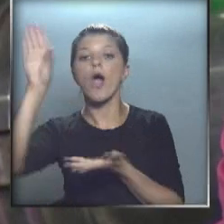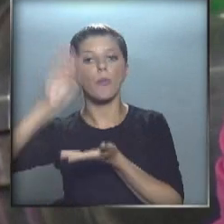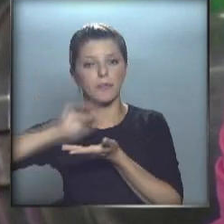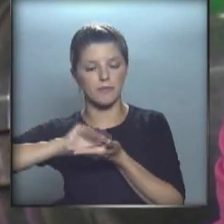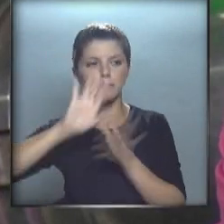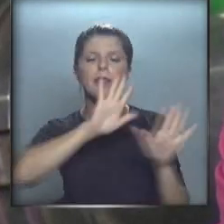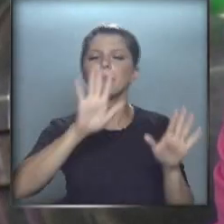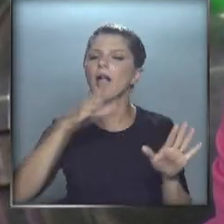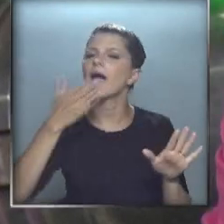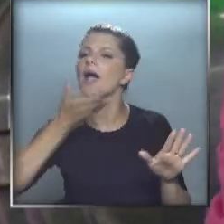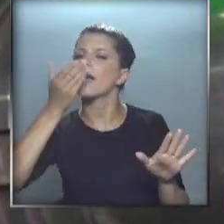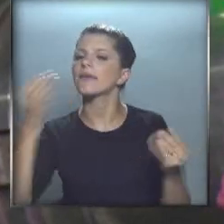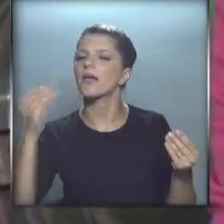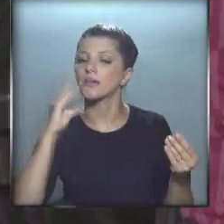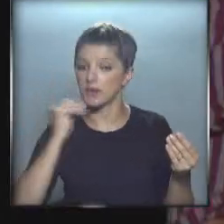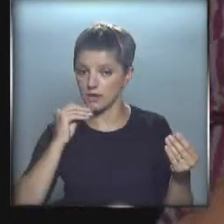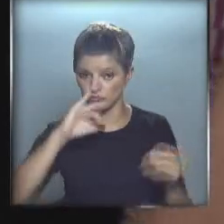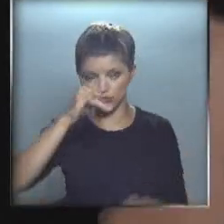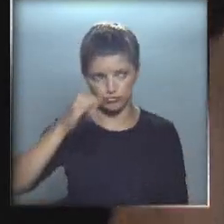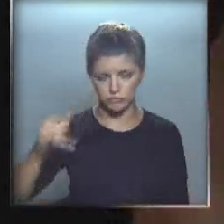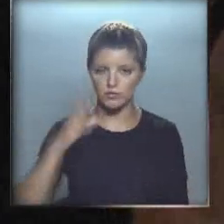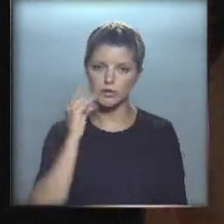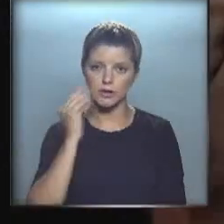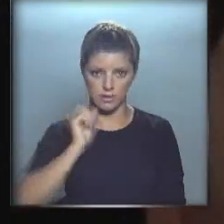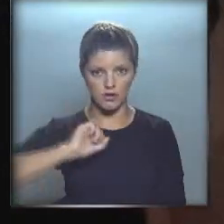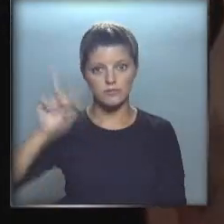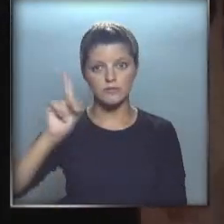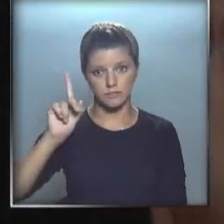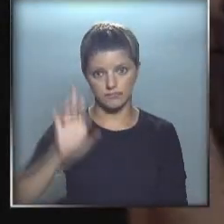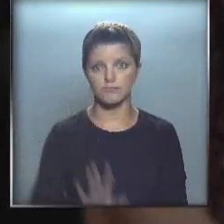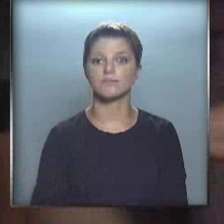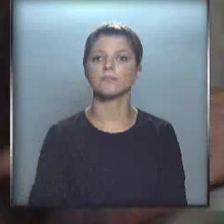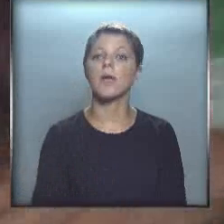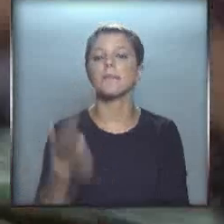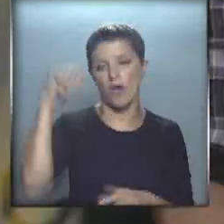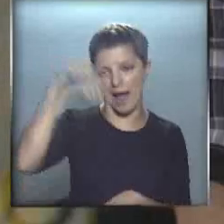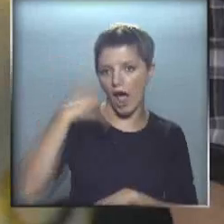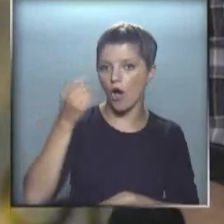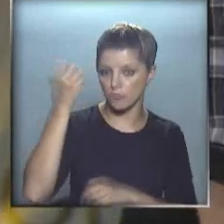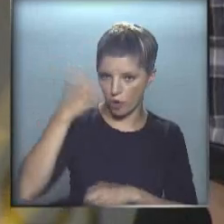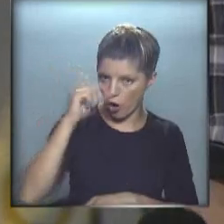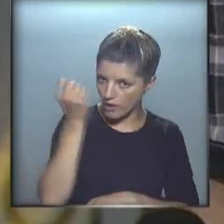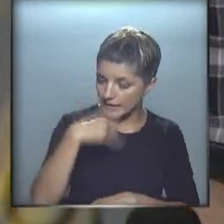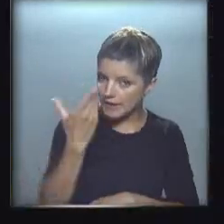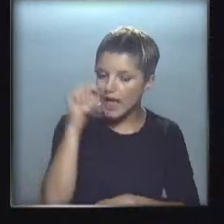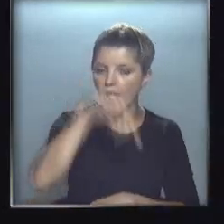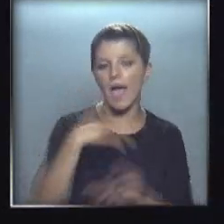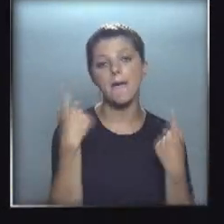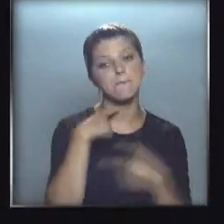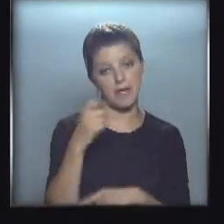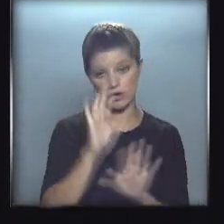en inglés? No, en inglés. Ah, inglés. Perfecto. De todo. Okay. Sí, las canciones originales son en español. Okay. Pero después los covers son en